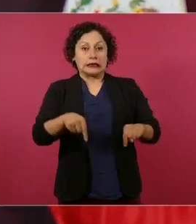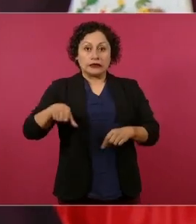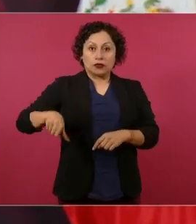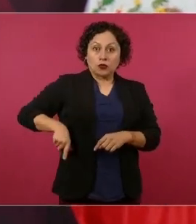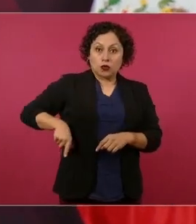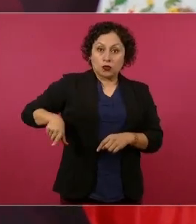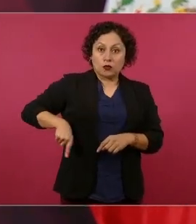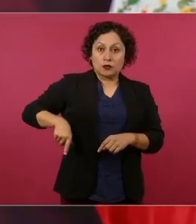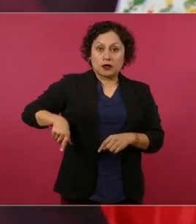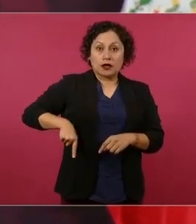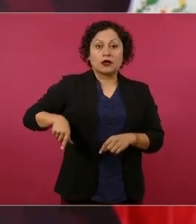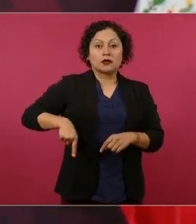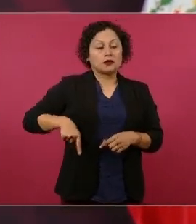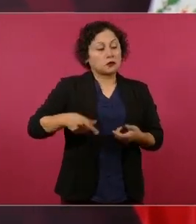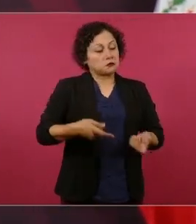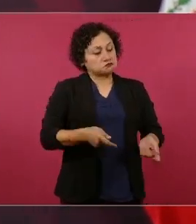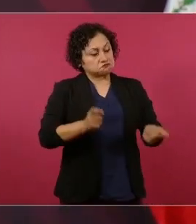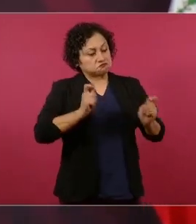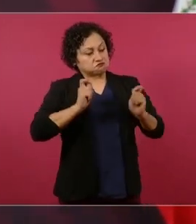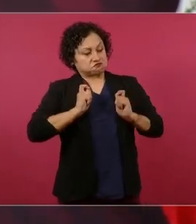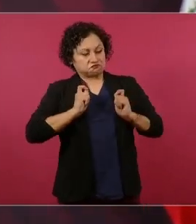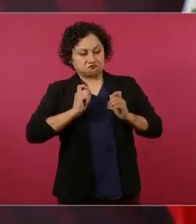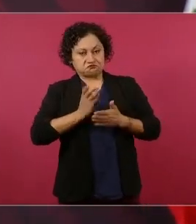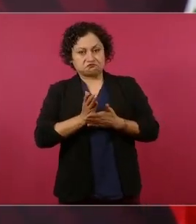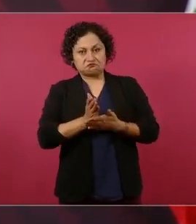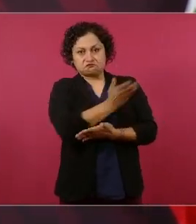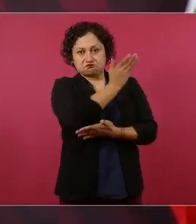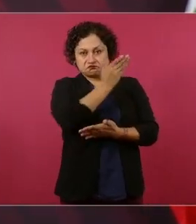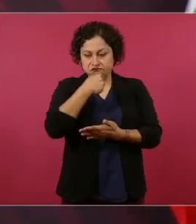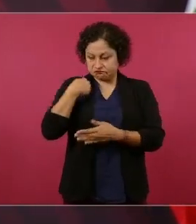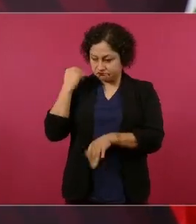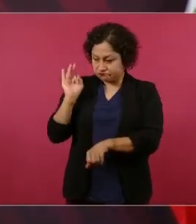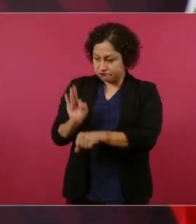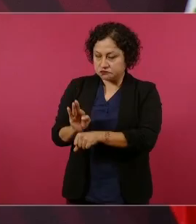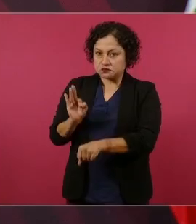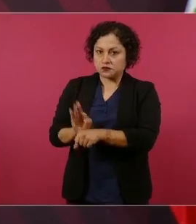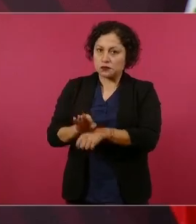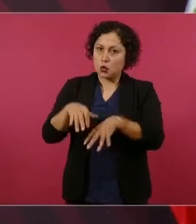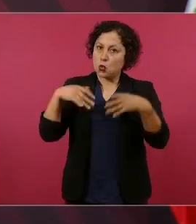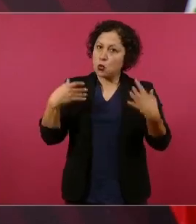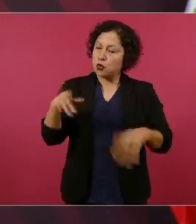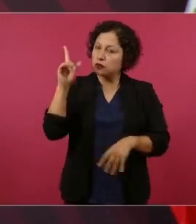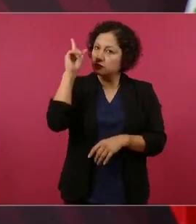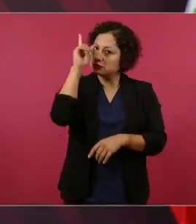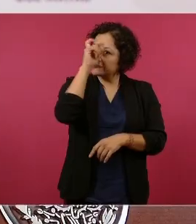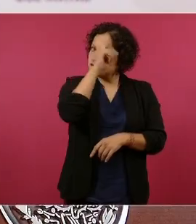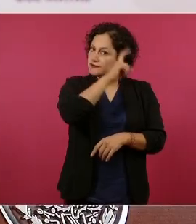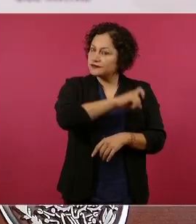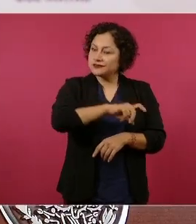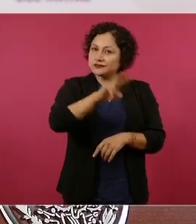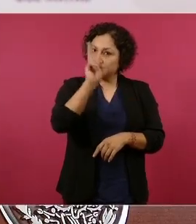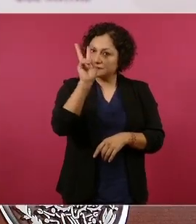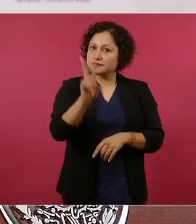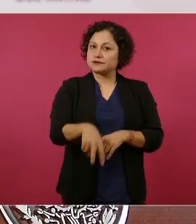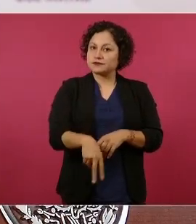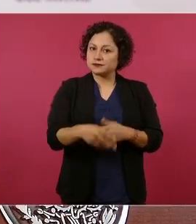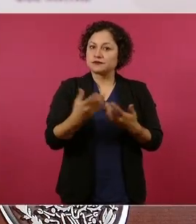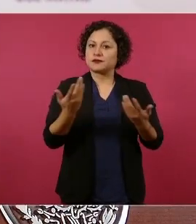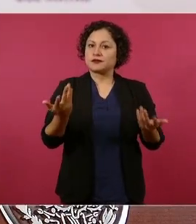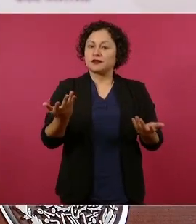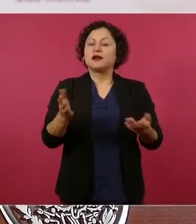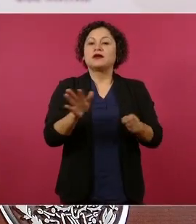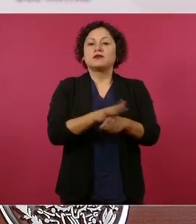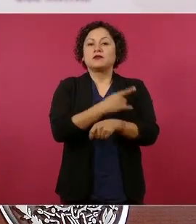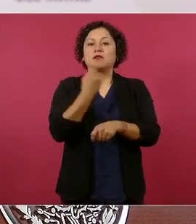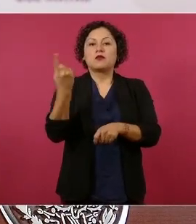enfrentar esta tendencia privatizadora. No se ha podido resolver